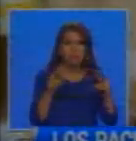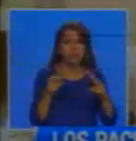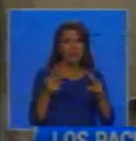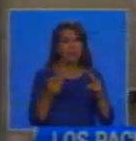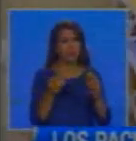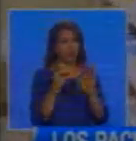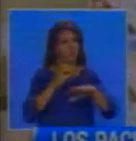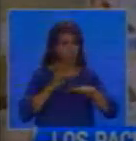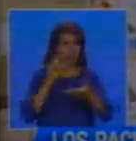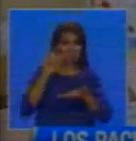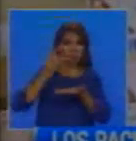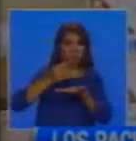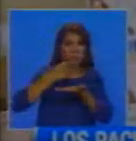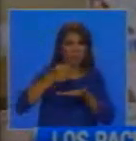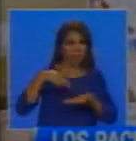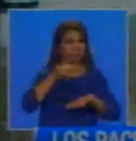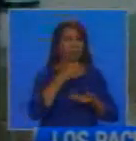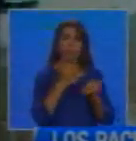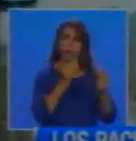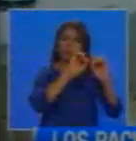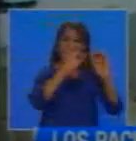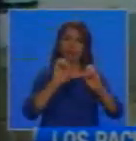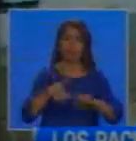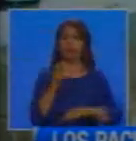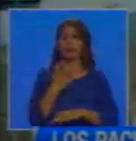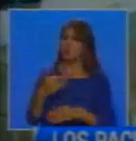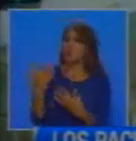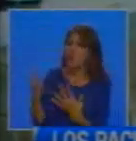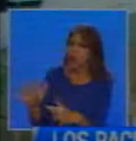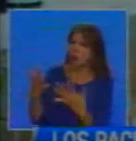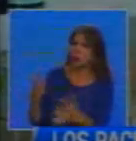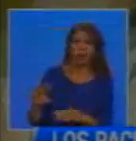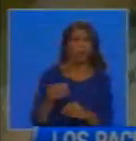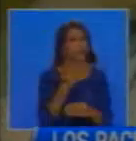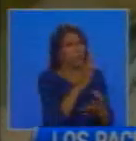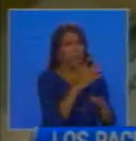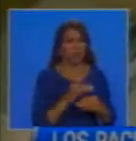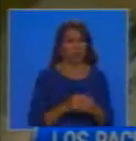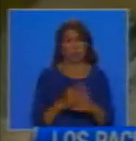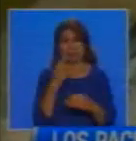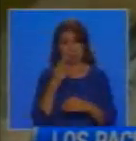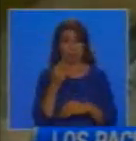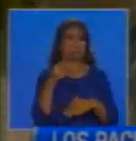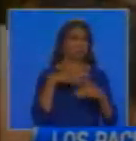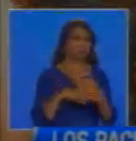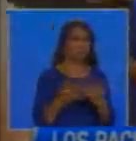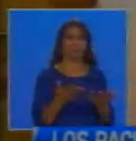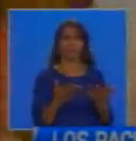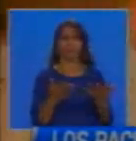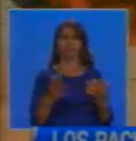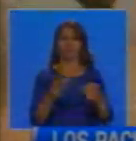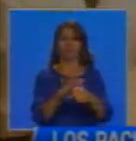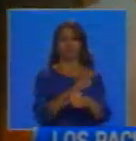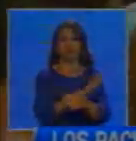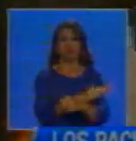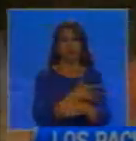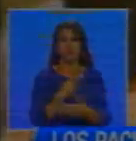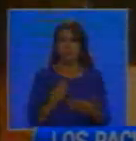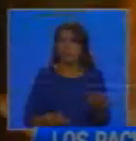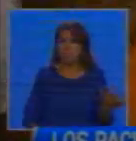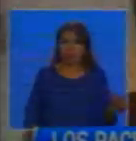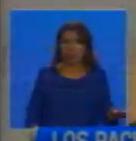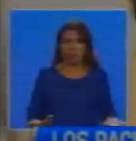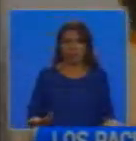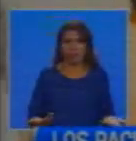bodega. Pese a que muchos le decían que no habían, esta estaba llena y prometió en consecuencia investigar si quizá